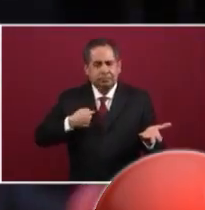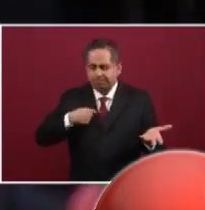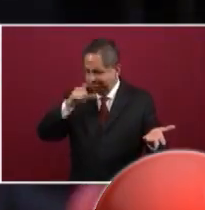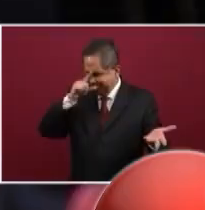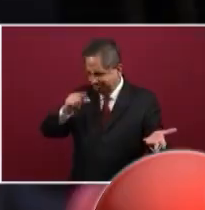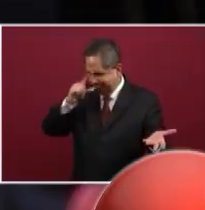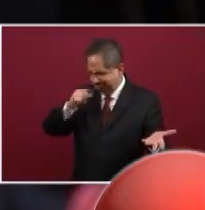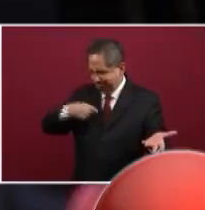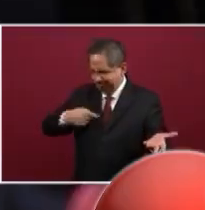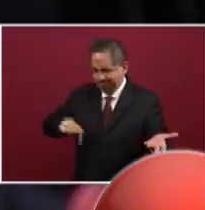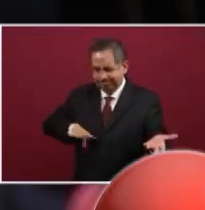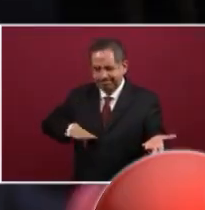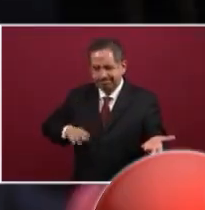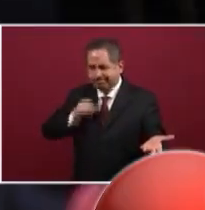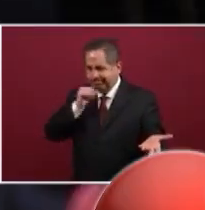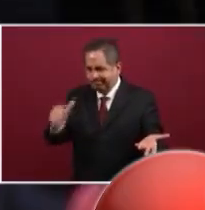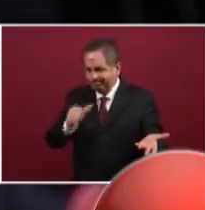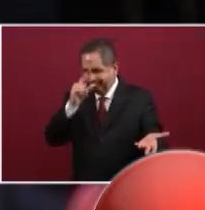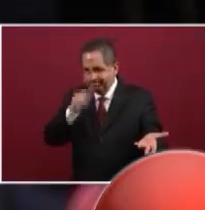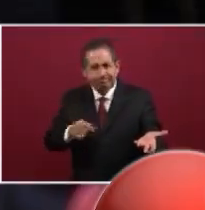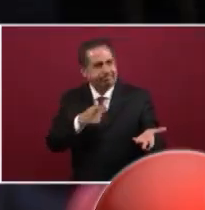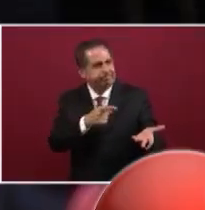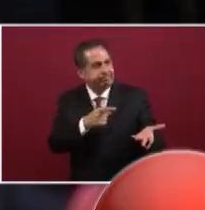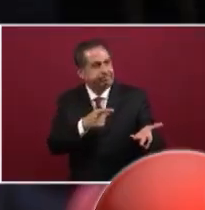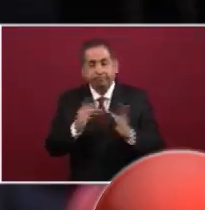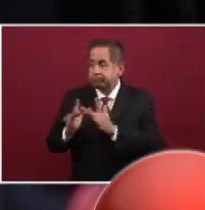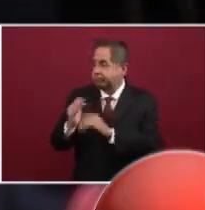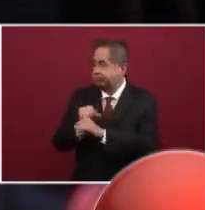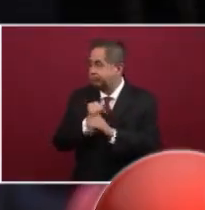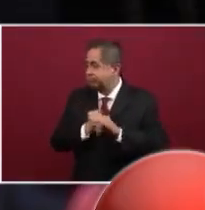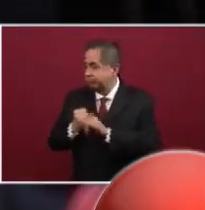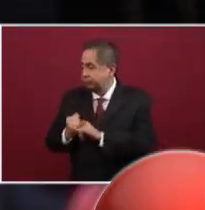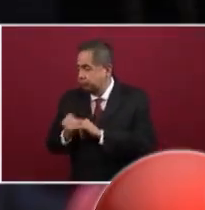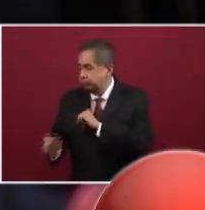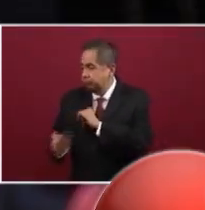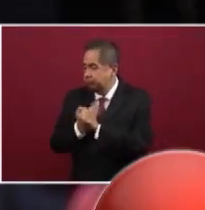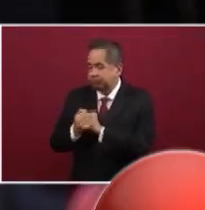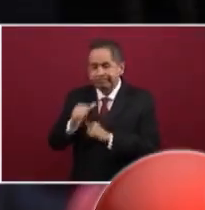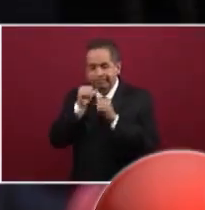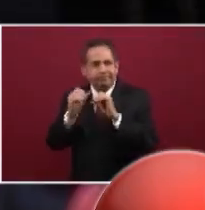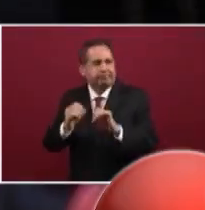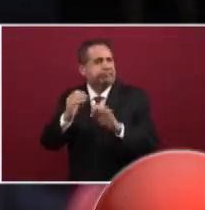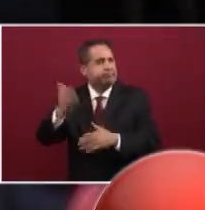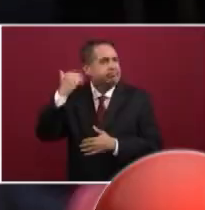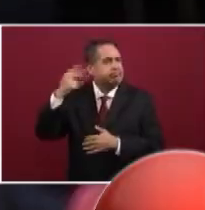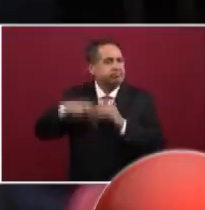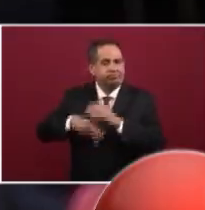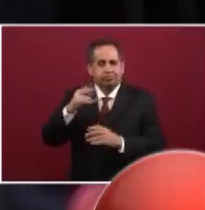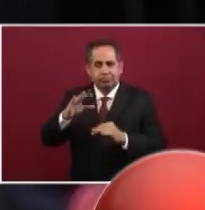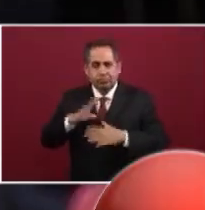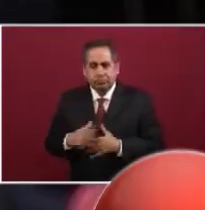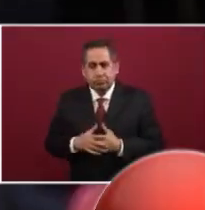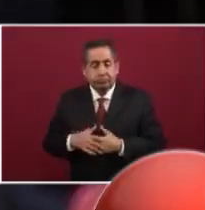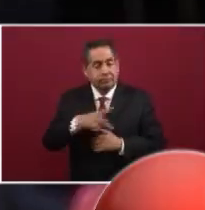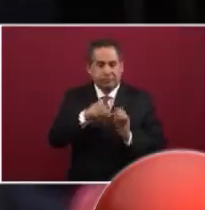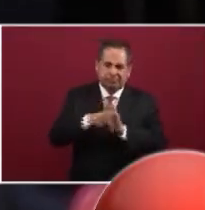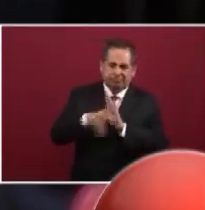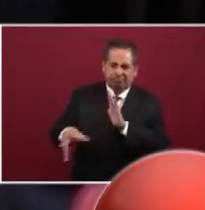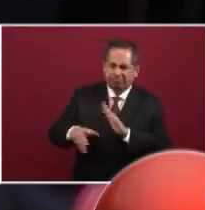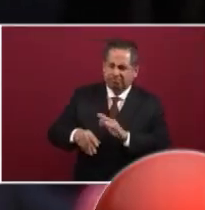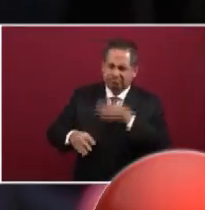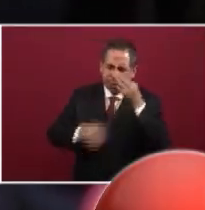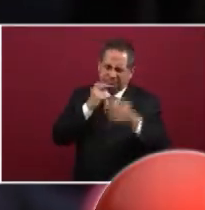tuve, ni con las redes sociales que pude tener en ese momento que no existían. A mí me liquidó la prensa.